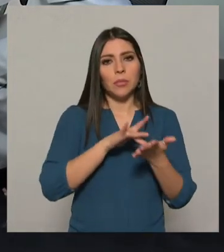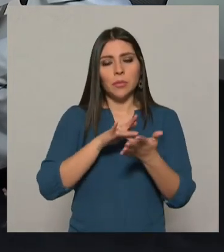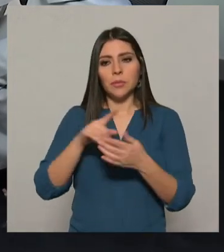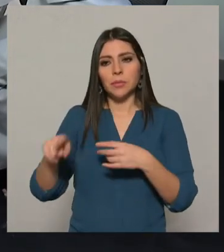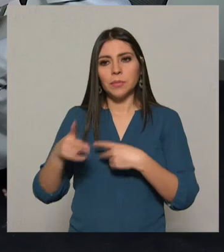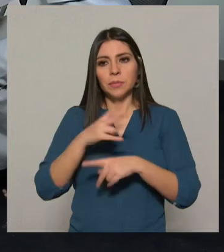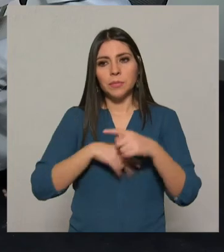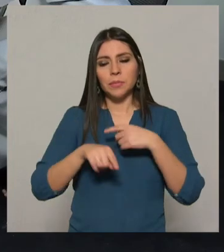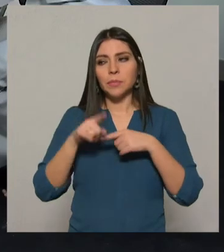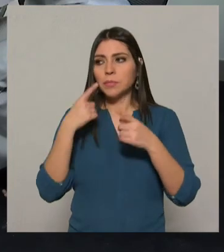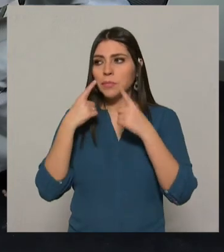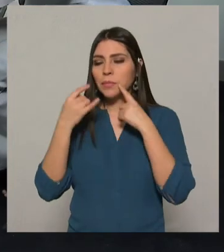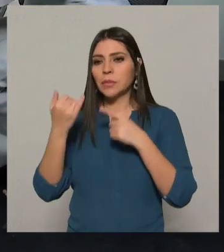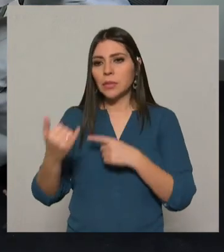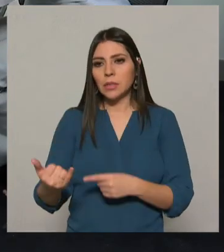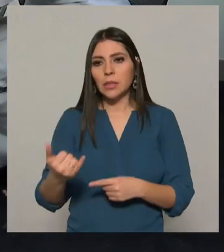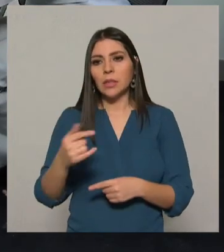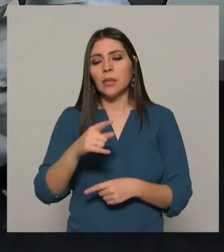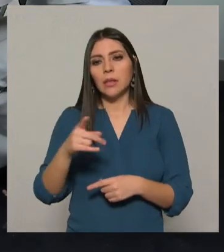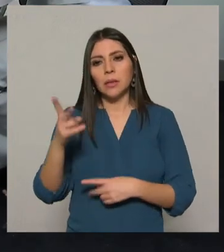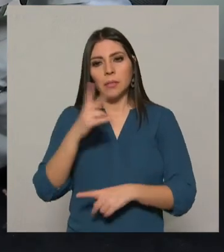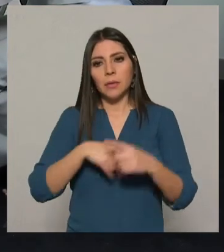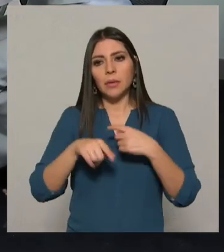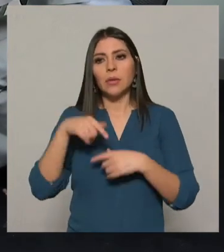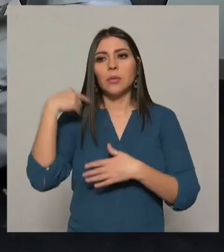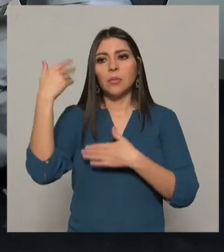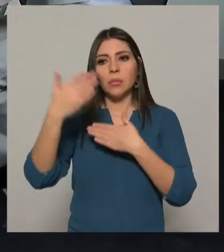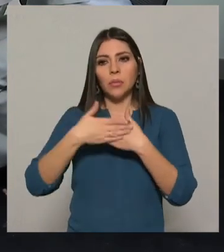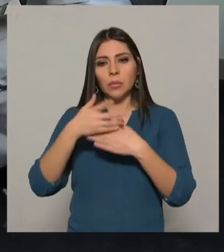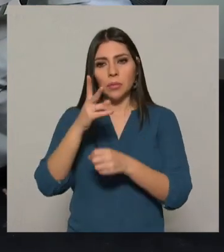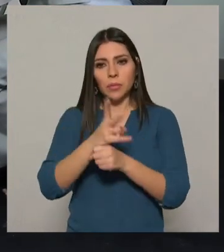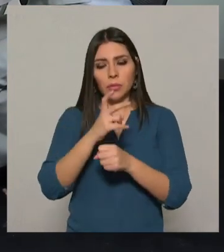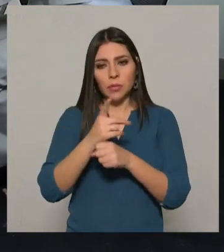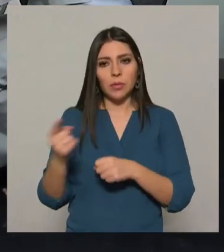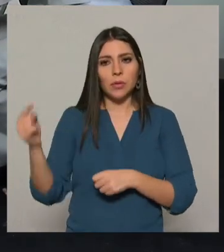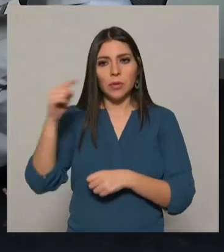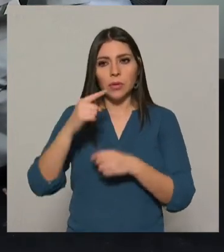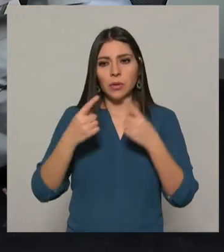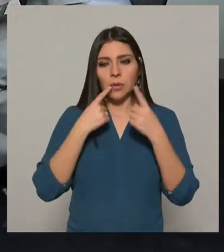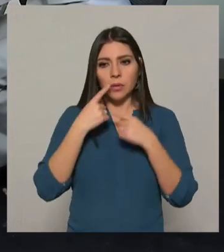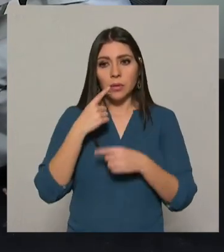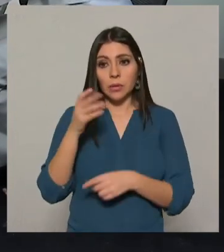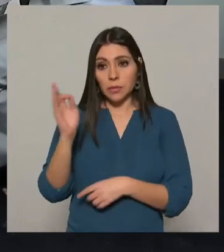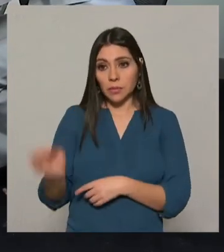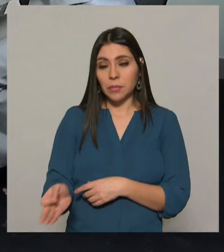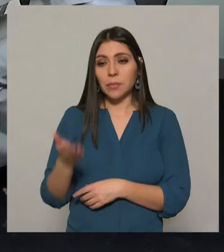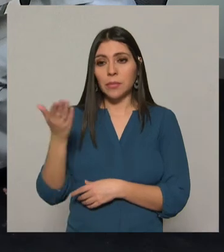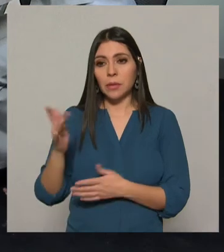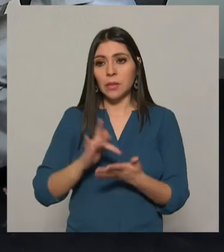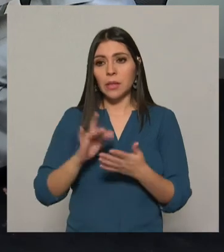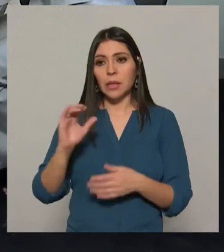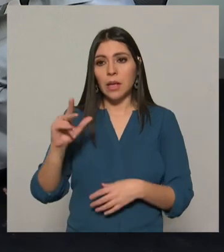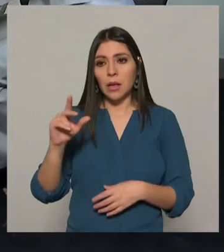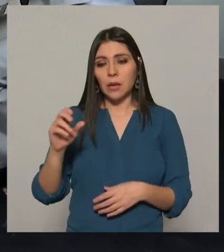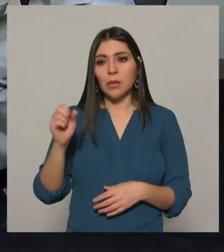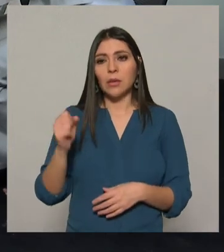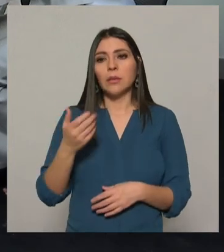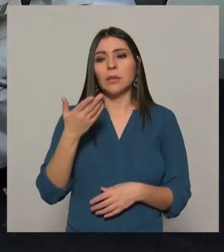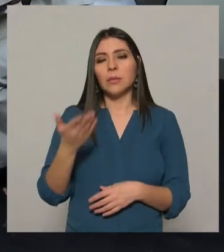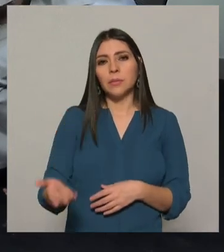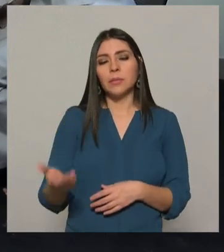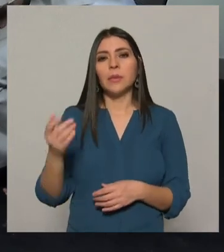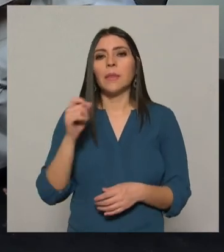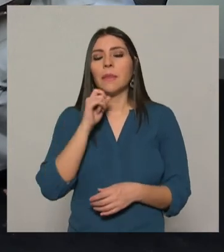esta mañana, con el compromiso de que vengan en un siguiente debate. ¿Le entras, Carlos? Seguro que sí. Muchísimas gracias a Carlos Estrada, dirigente del